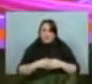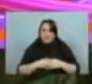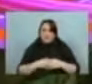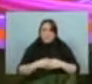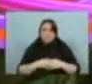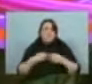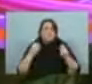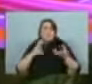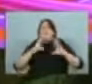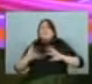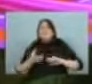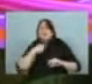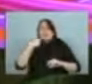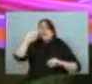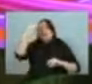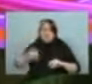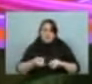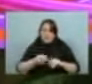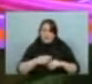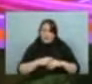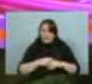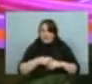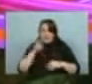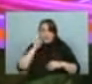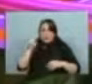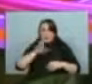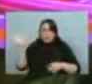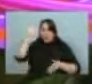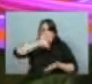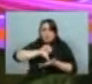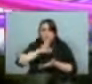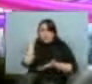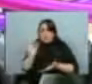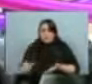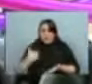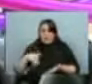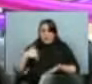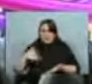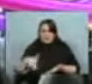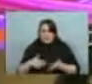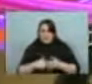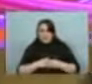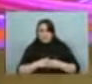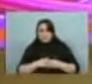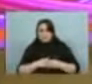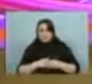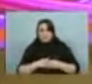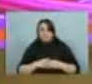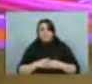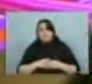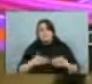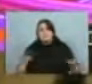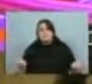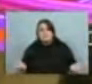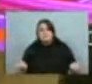que te diga? Lo está viendo el país. ¿Me escuchaste? Cero lastra. Por ejemplo, me colgué